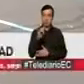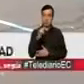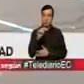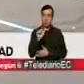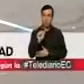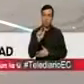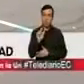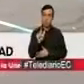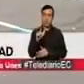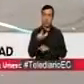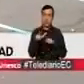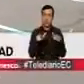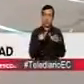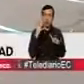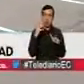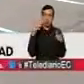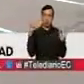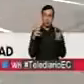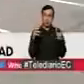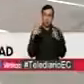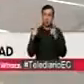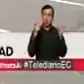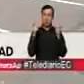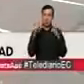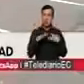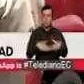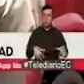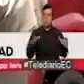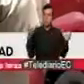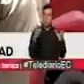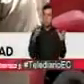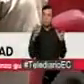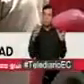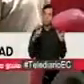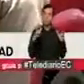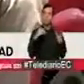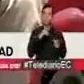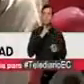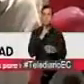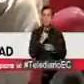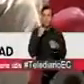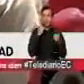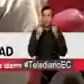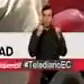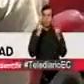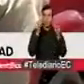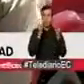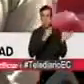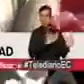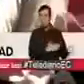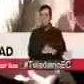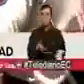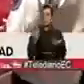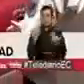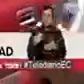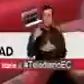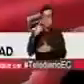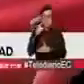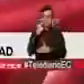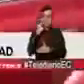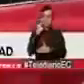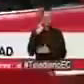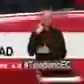uno de los puntos, de los 14 puntos de control de movilidad establecidos aquí en la capital para controlar precisamente que se cumplan